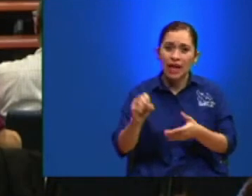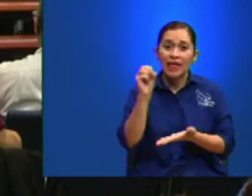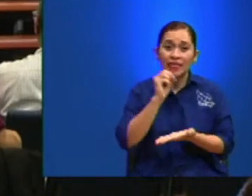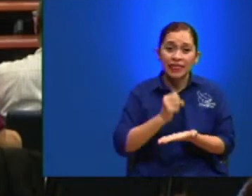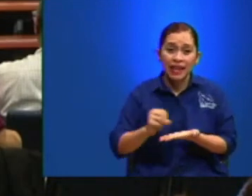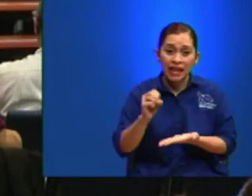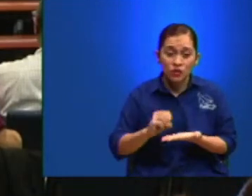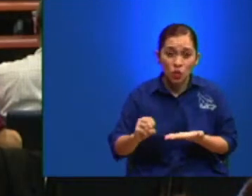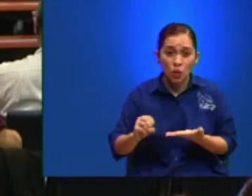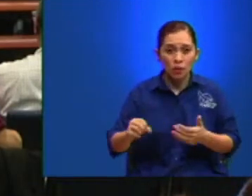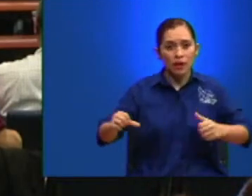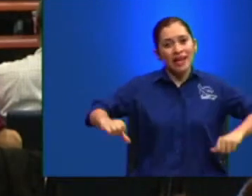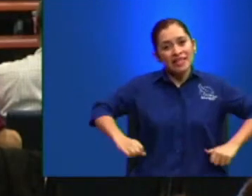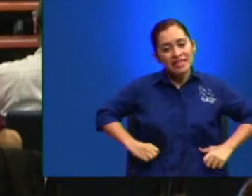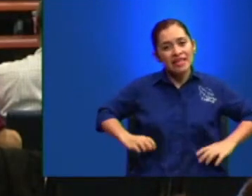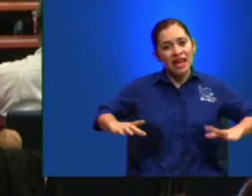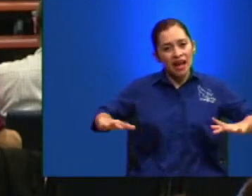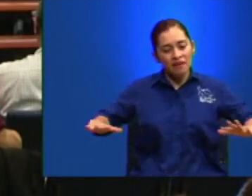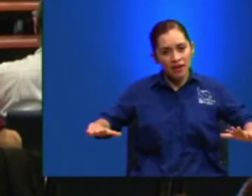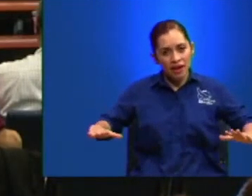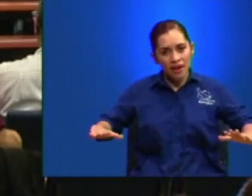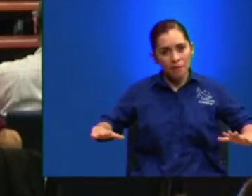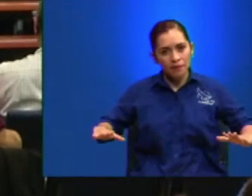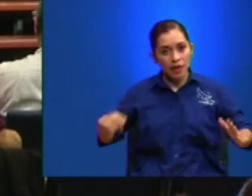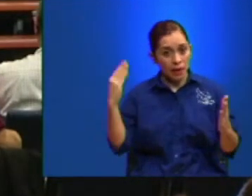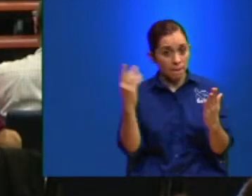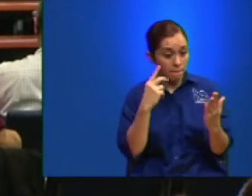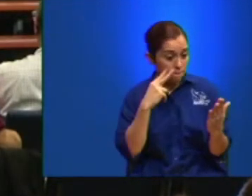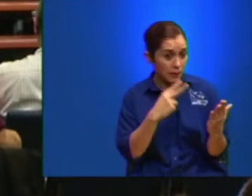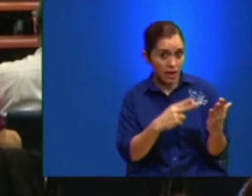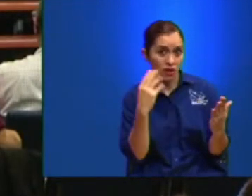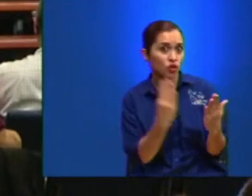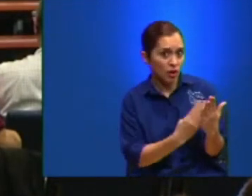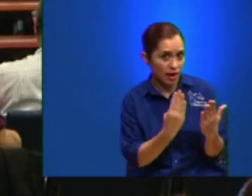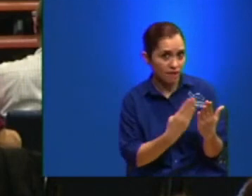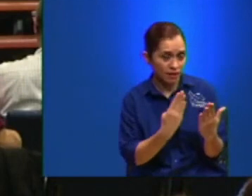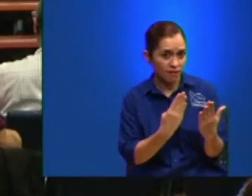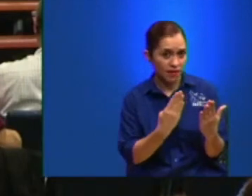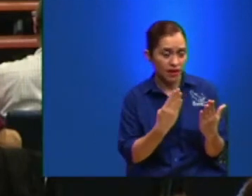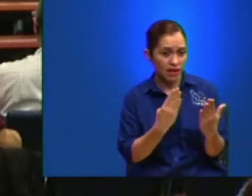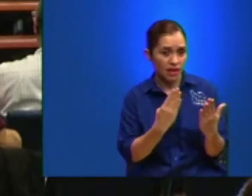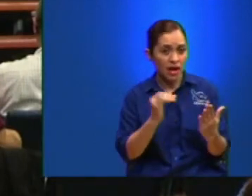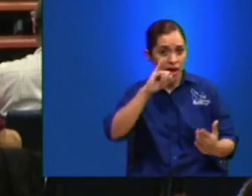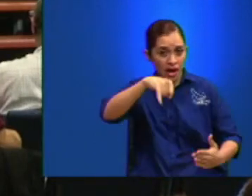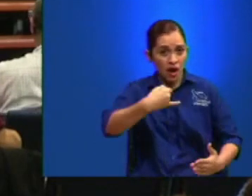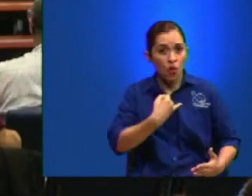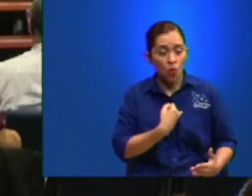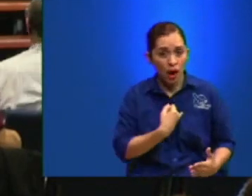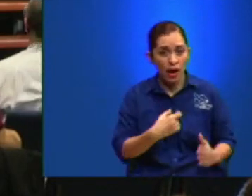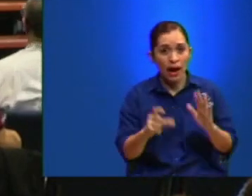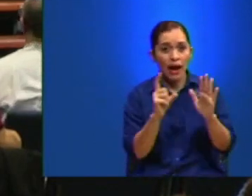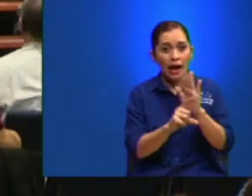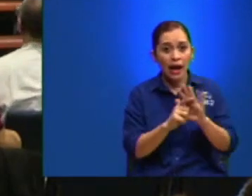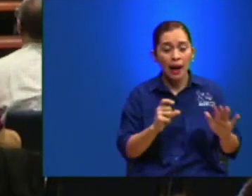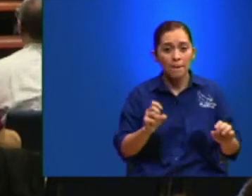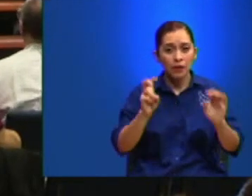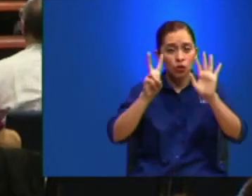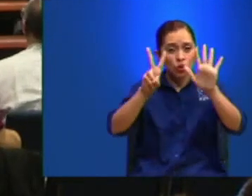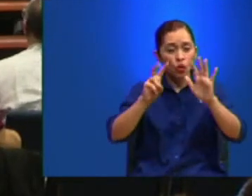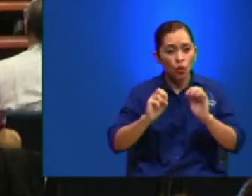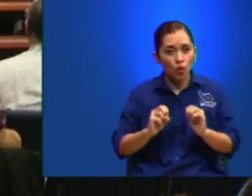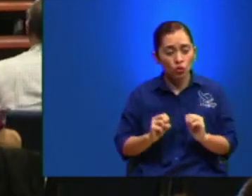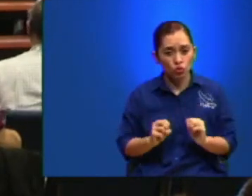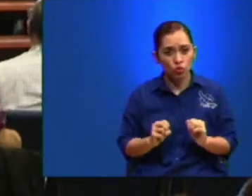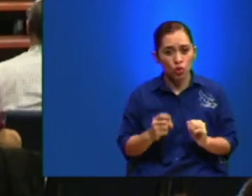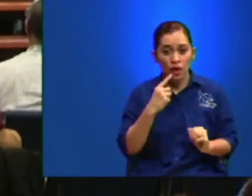basándonos en aquel pasaje donde dice si desean juan capítulo 8 verdad en donde el verso 39